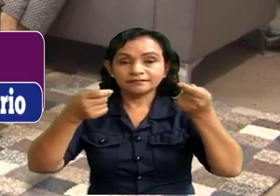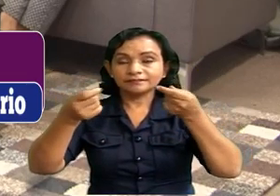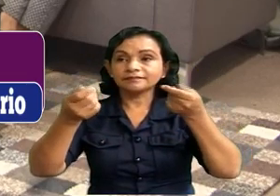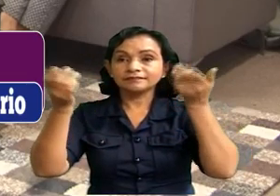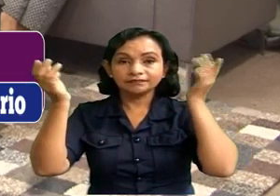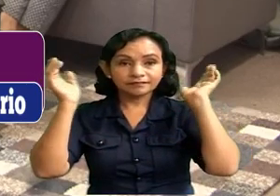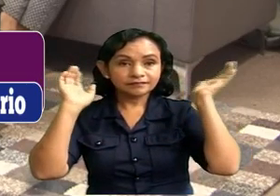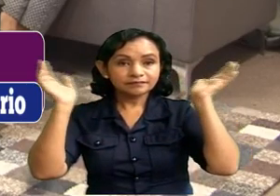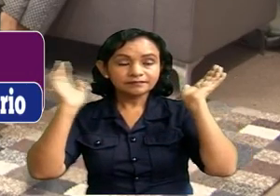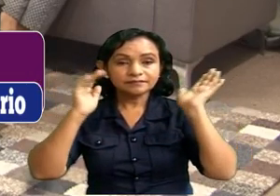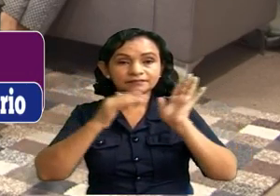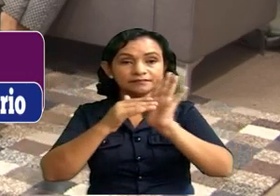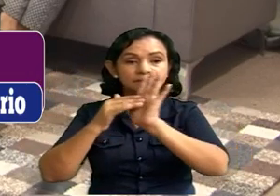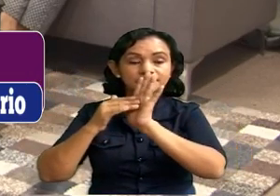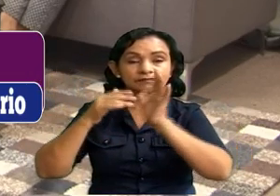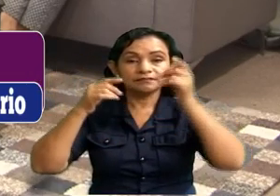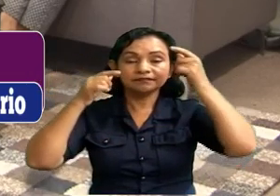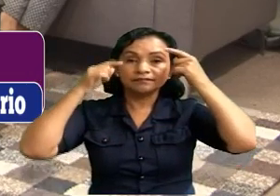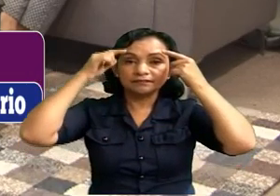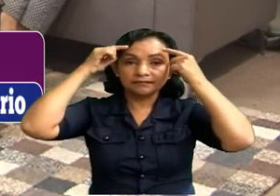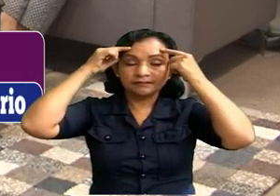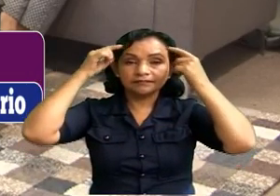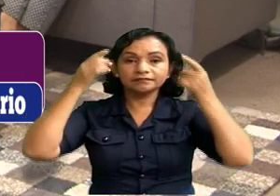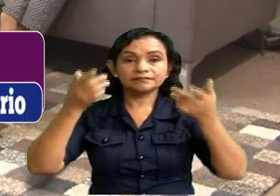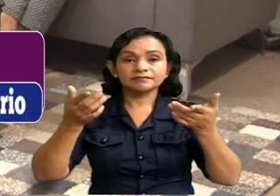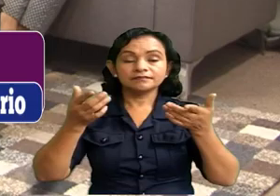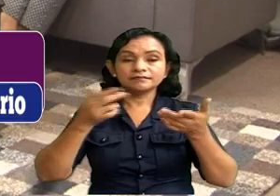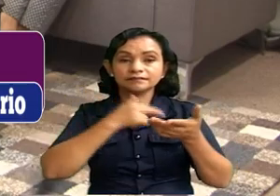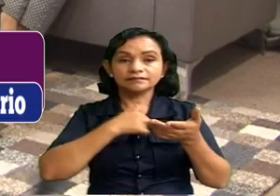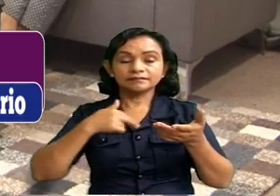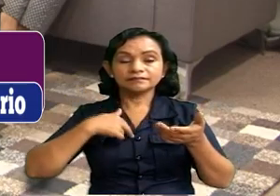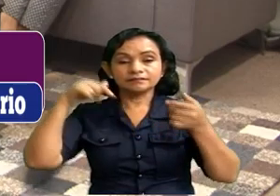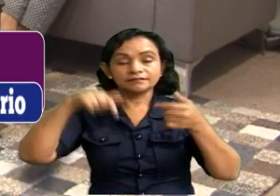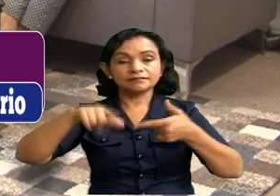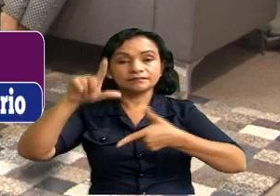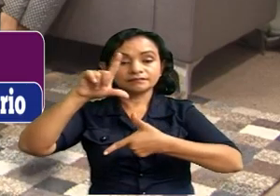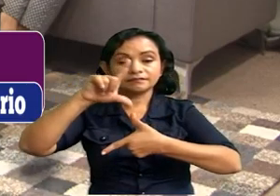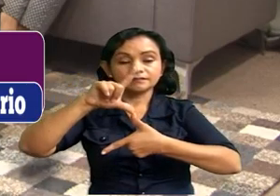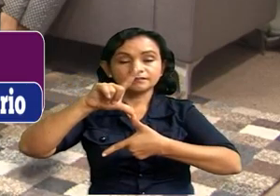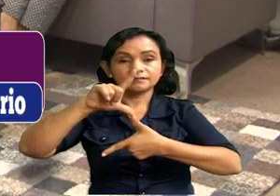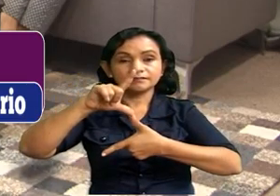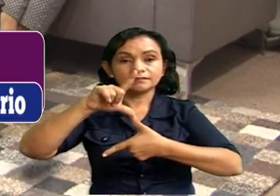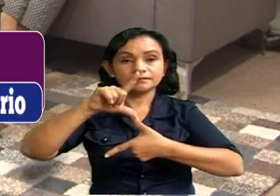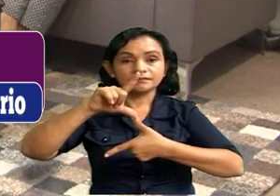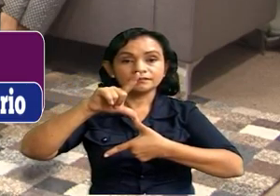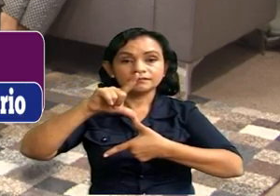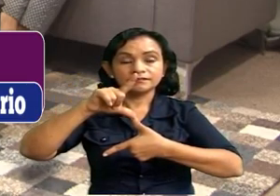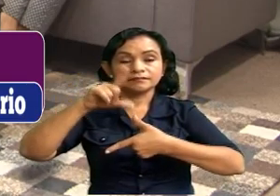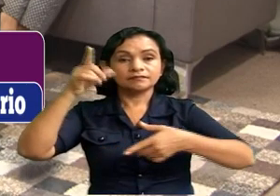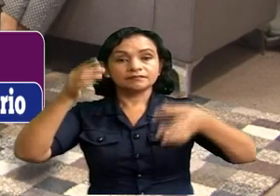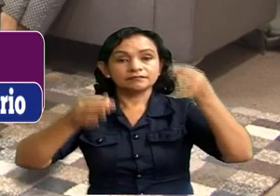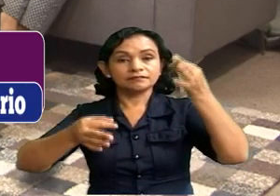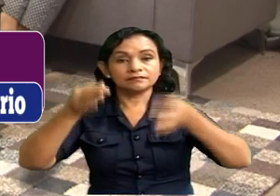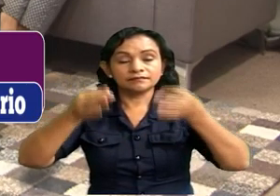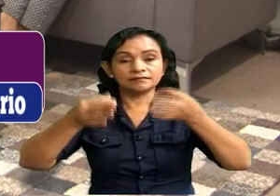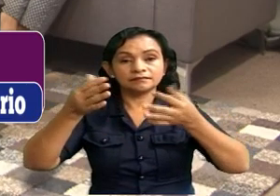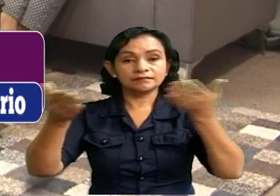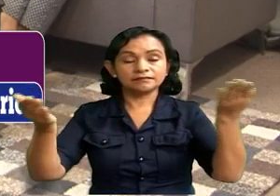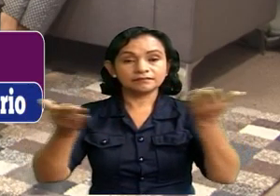modelo que el comandante Hugo Chávez Frías instala en Latinoamérica es un modelo de justicia